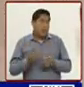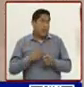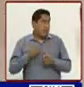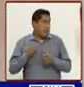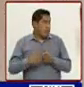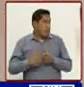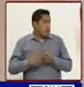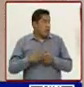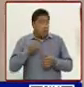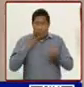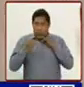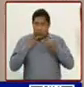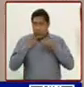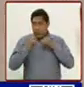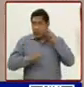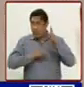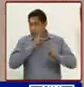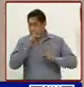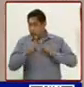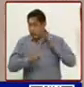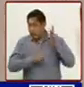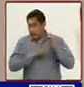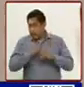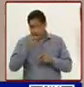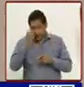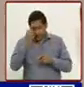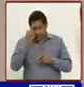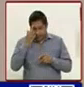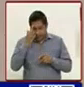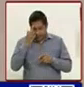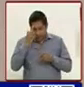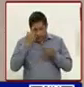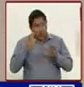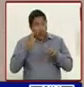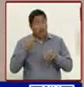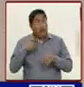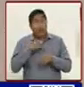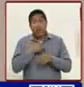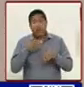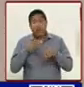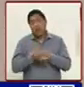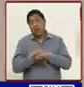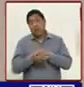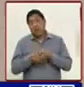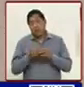Entonces, para informar a la población que ya vamos a ingresar con la maquinaria para...